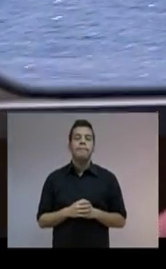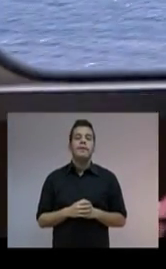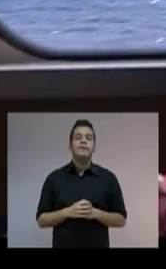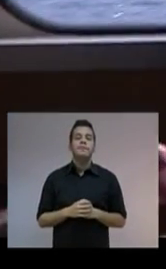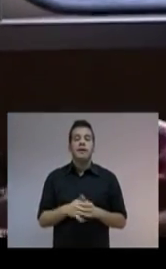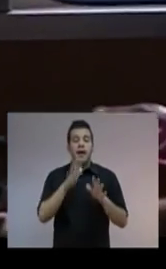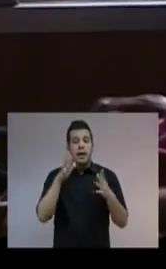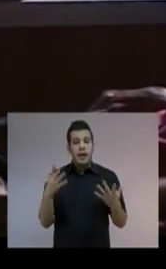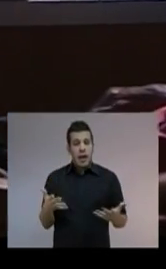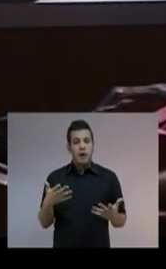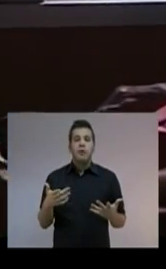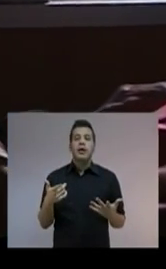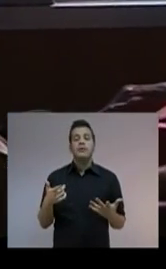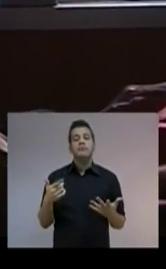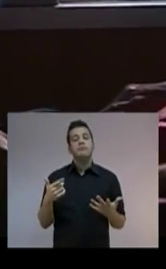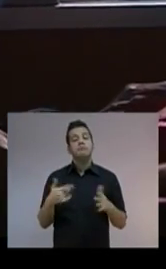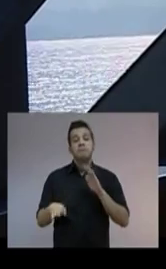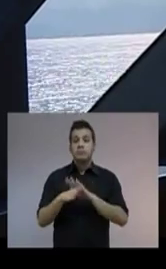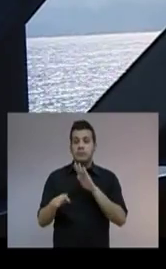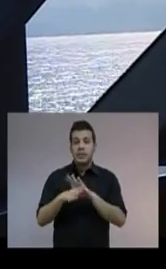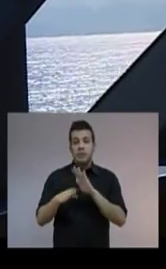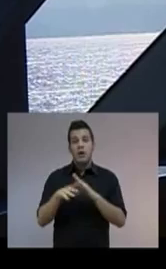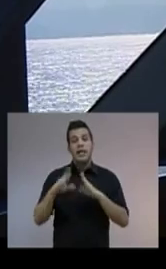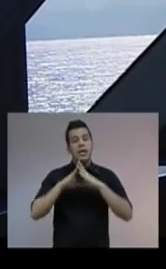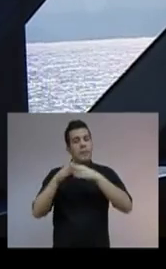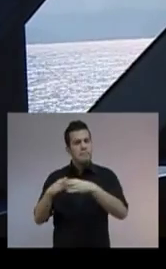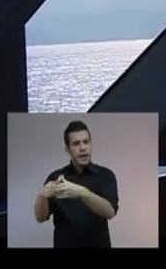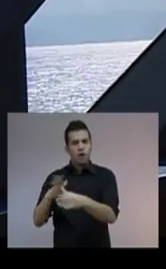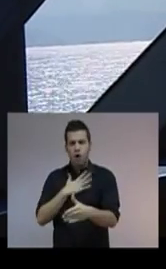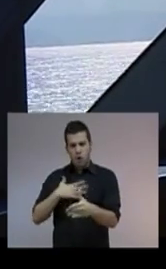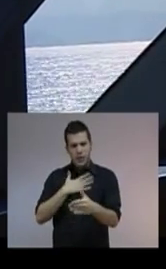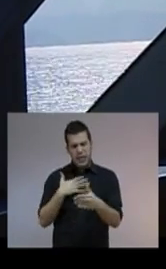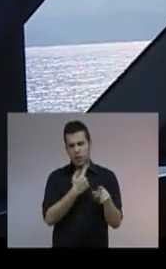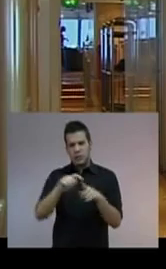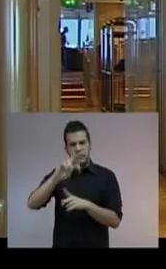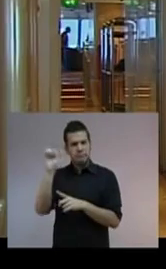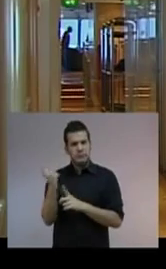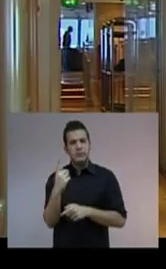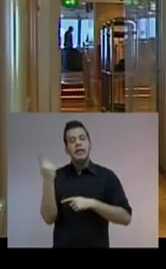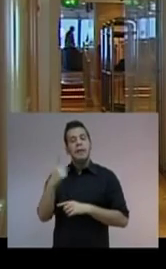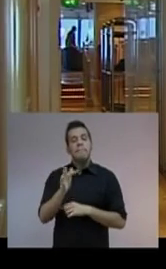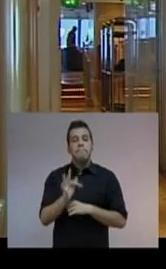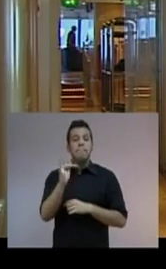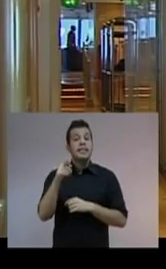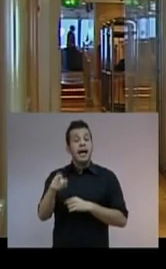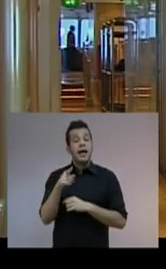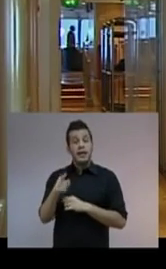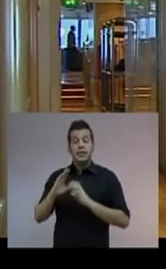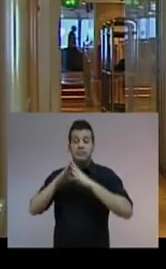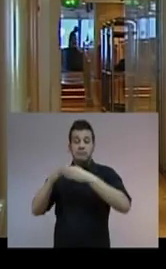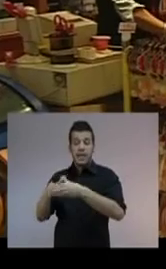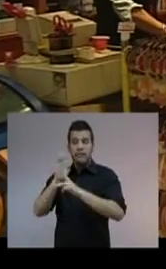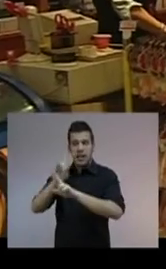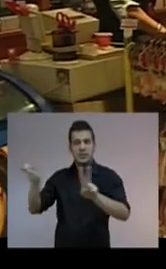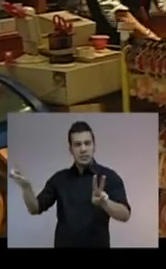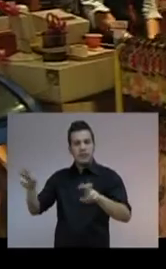Continuamos nuestro viaje disfrutando de todas las comodidades del barco y de la belleza de la travesía. Mientras tanto, aprovechamos